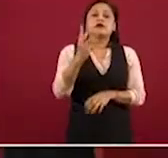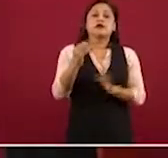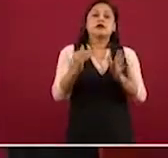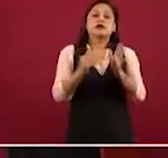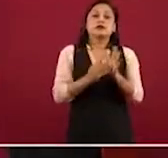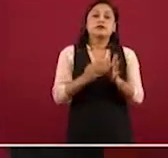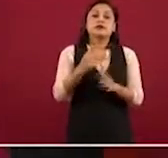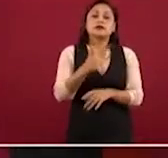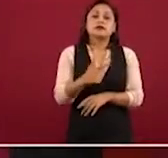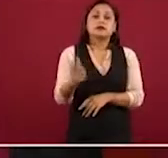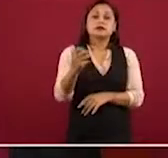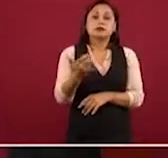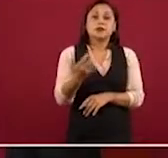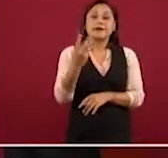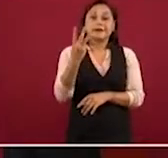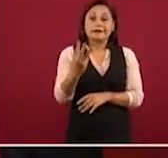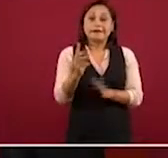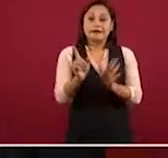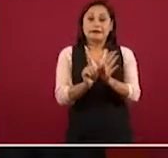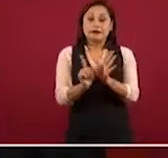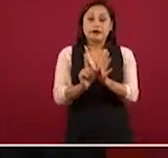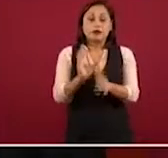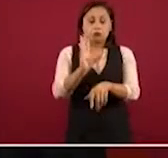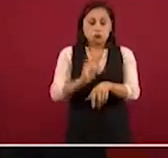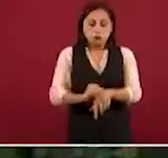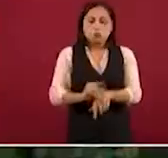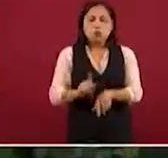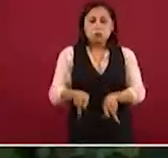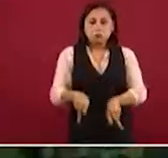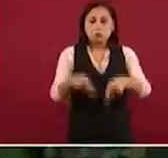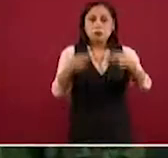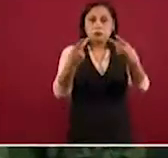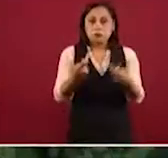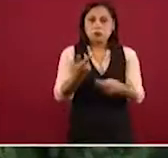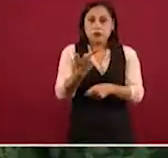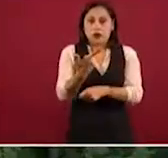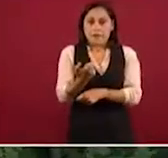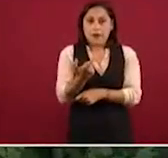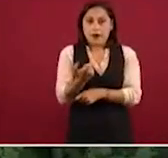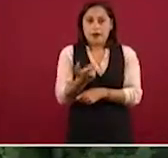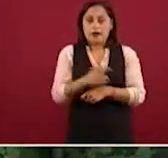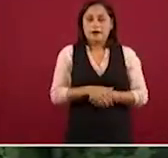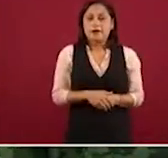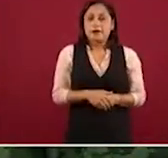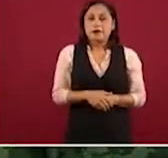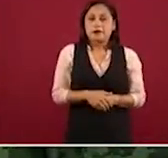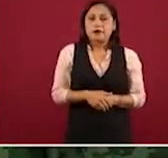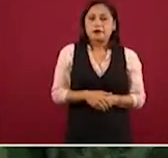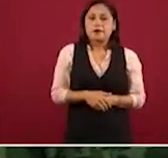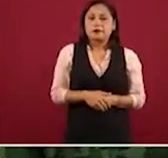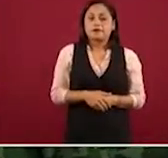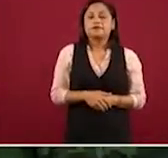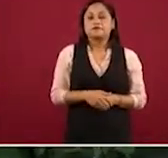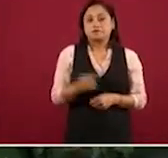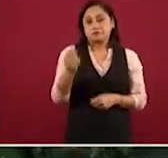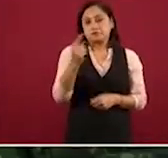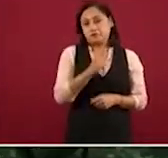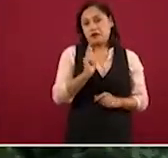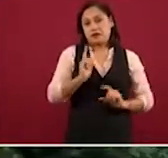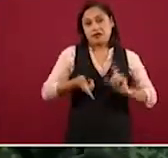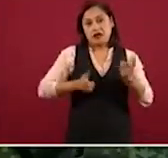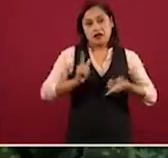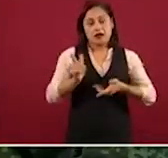133,753 licencias para venta de armas de fuego, y la mayoría, como ya mencioné, ahí en el estado de Texas, pues de